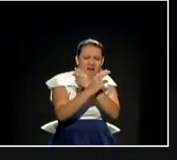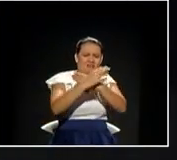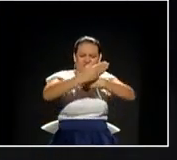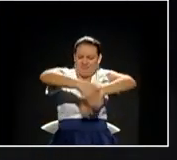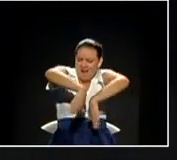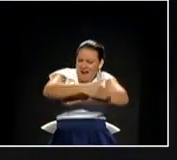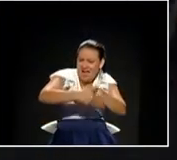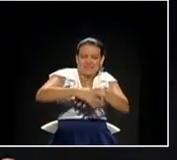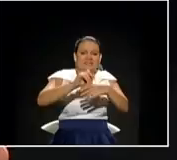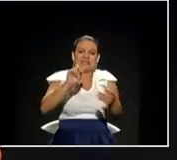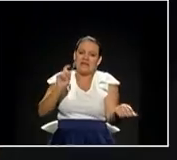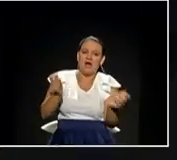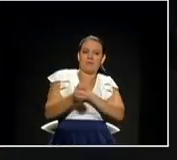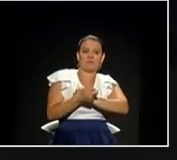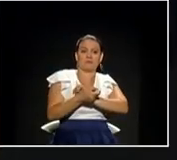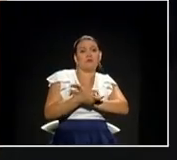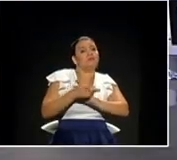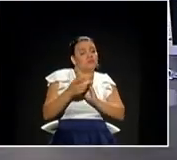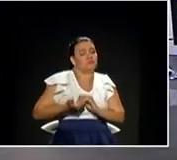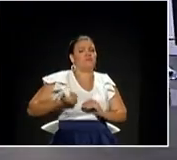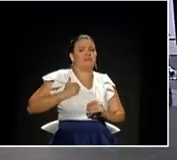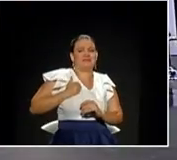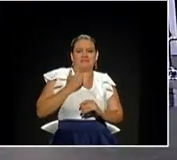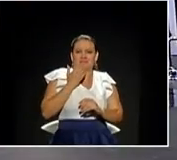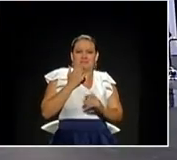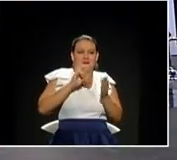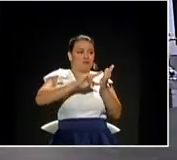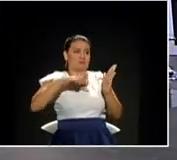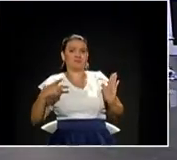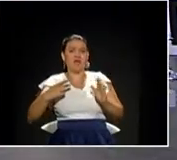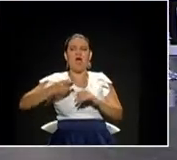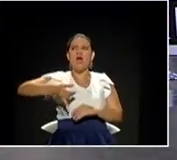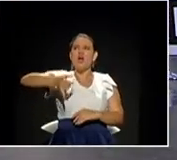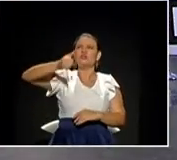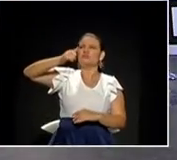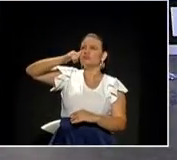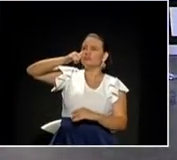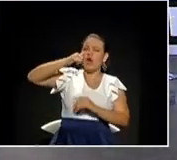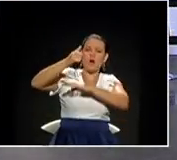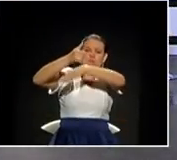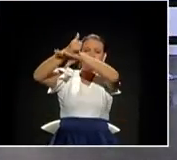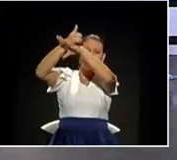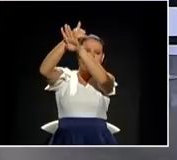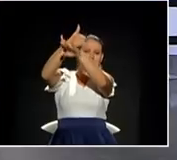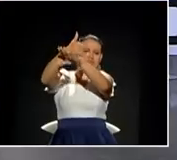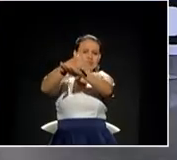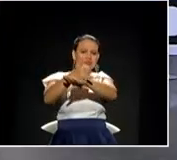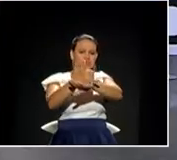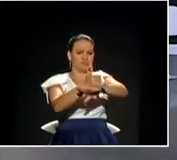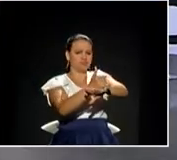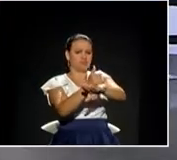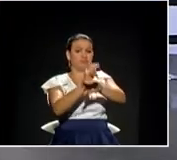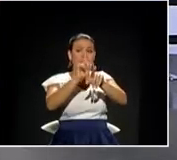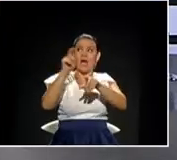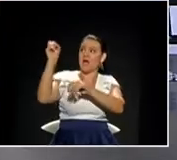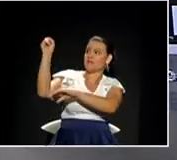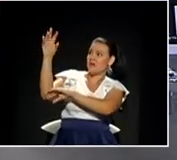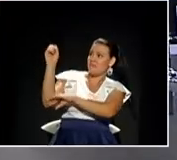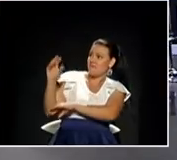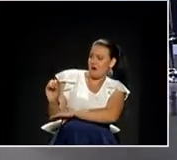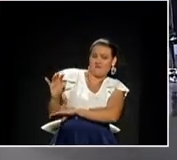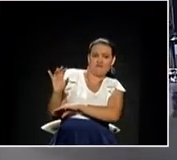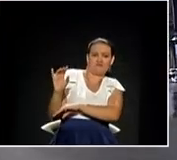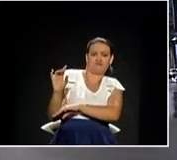más la tecnología para que usemos la tecnología para no solo cuadrar los horarios bien que hay de los de los semáforos pero también que podamos avanzar